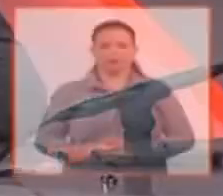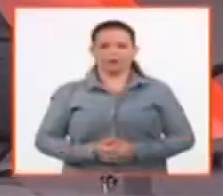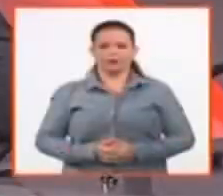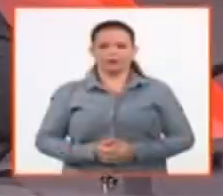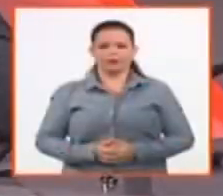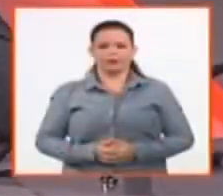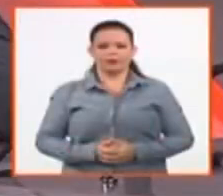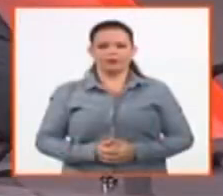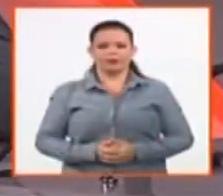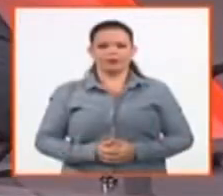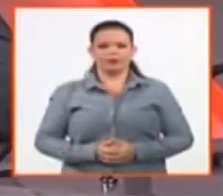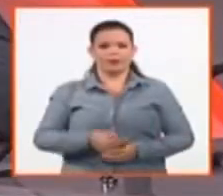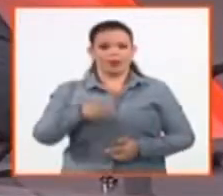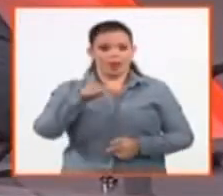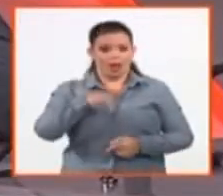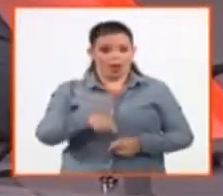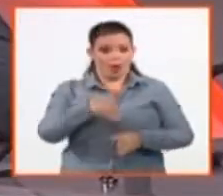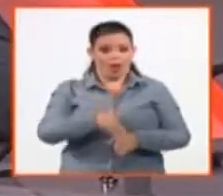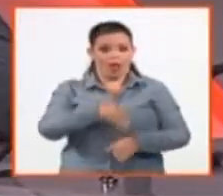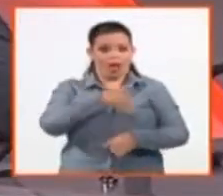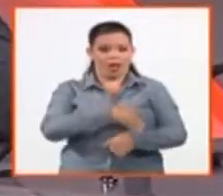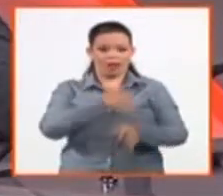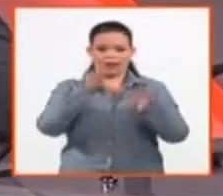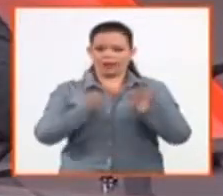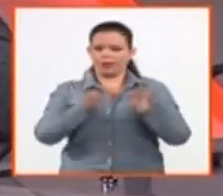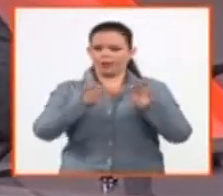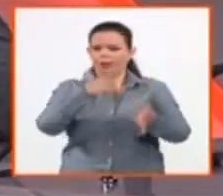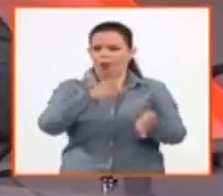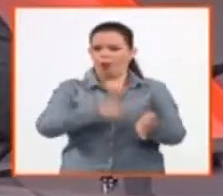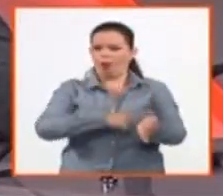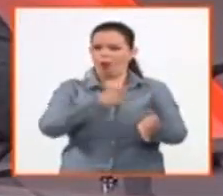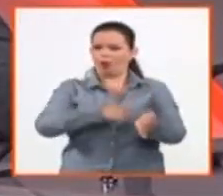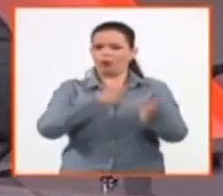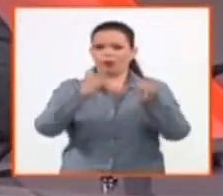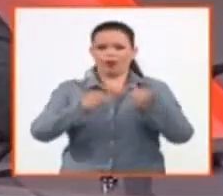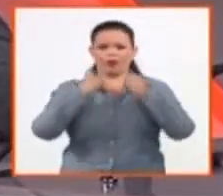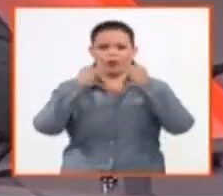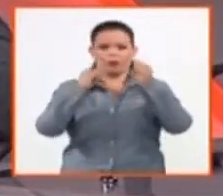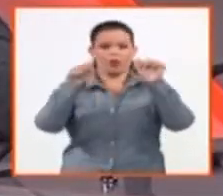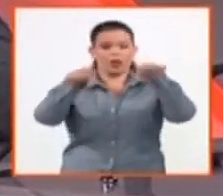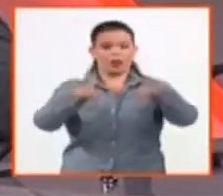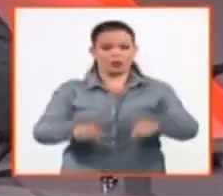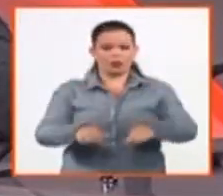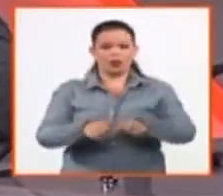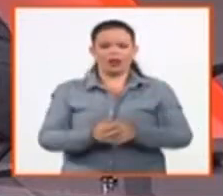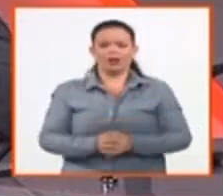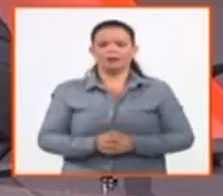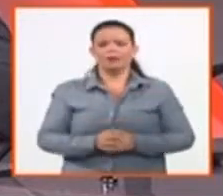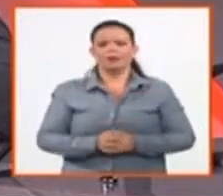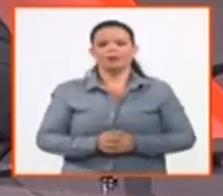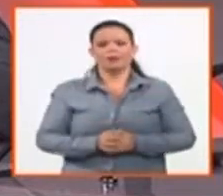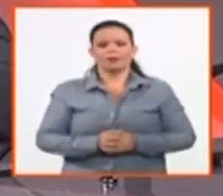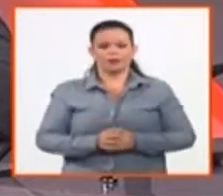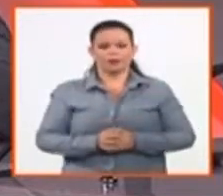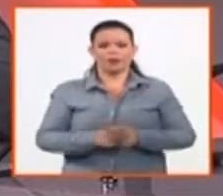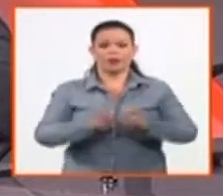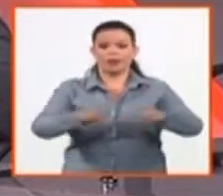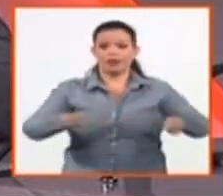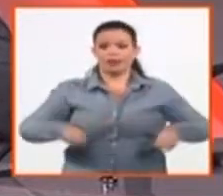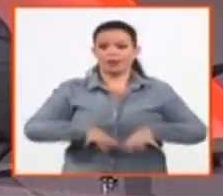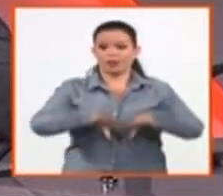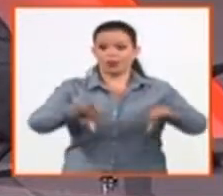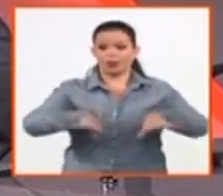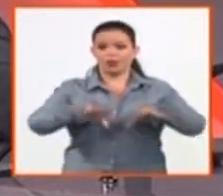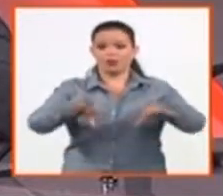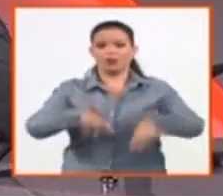Pero antes de comenzar, vamos a nuestra habitual sección, la noticia del día. Tiene que ver con el acontecer en Venezuela.